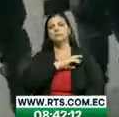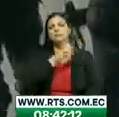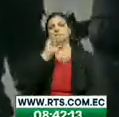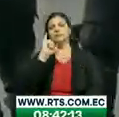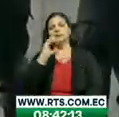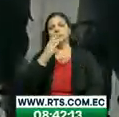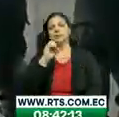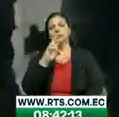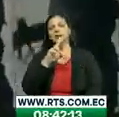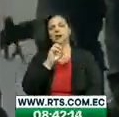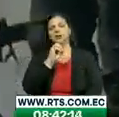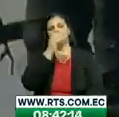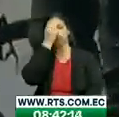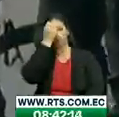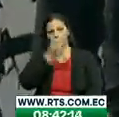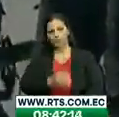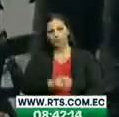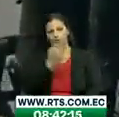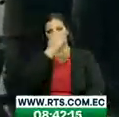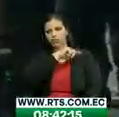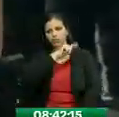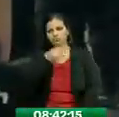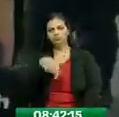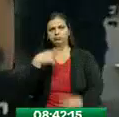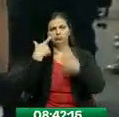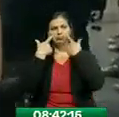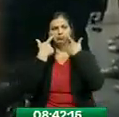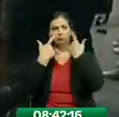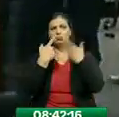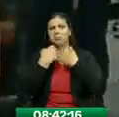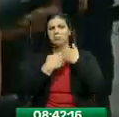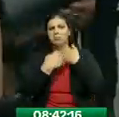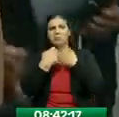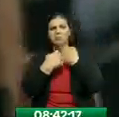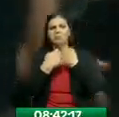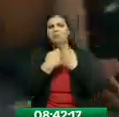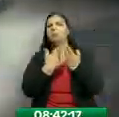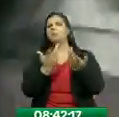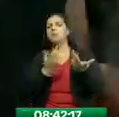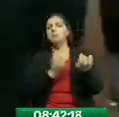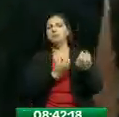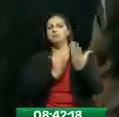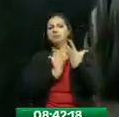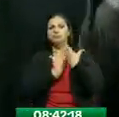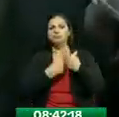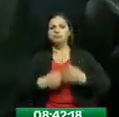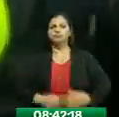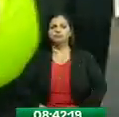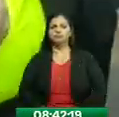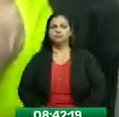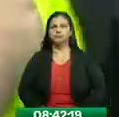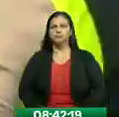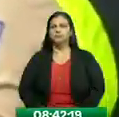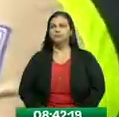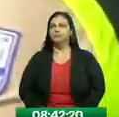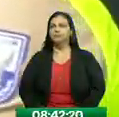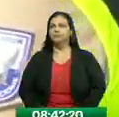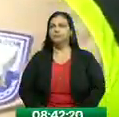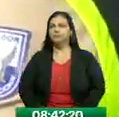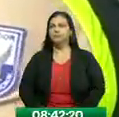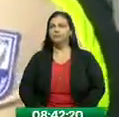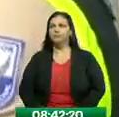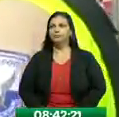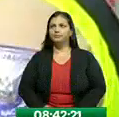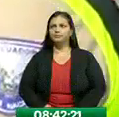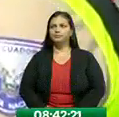días, oficial, recuérdenos las novedades en lo que va de esta manifestación pacífica. Bueno, nosotros tenemos la disposición